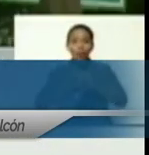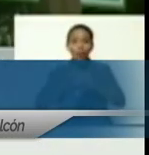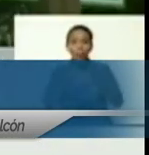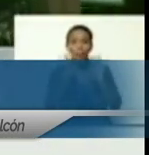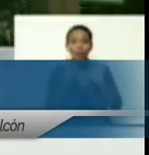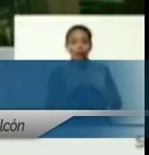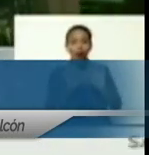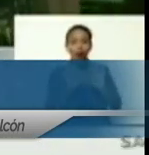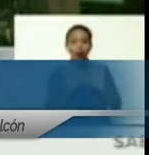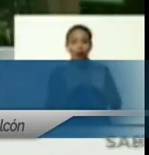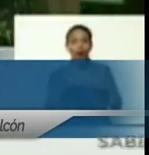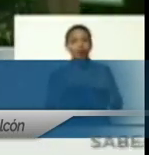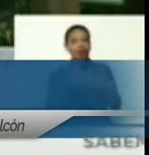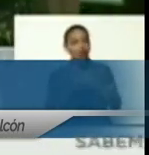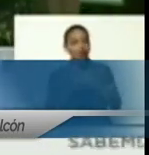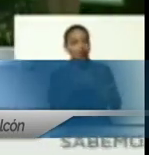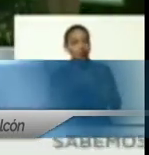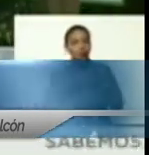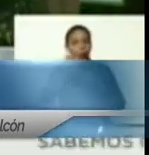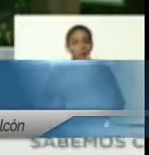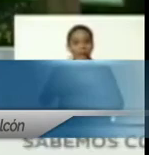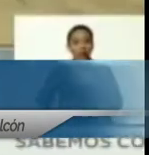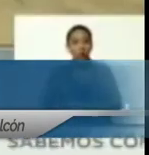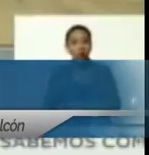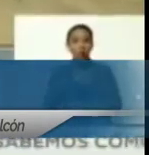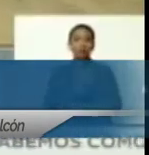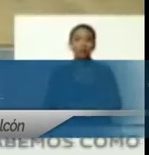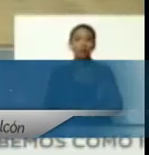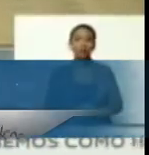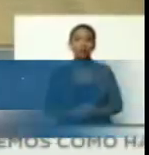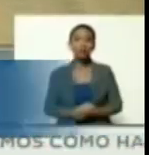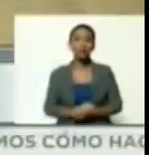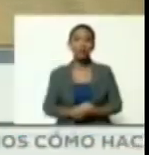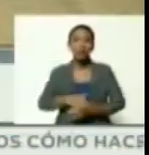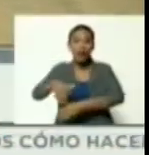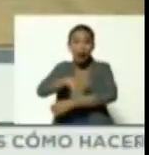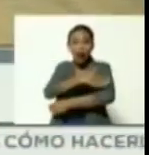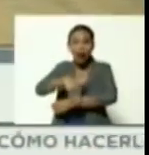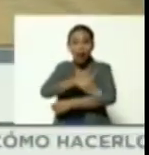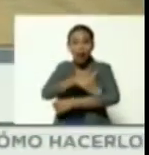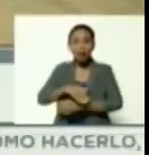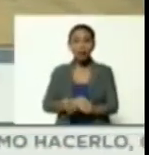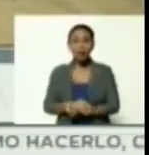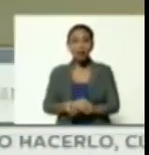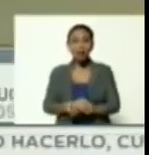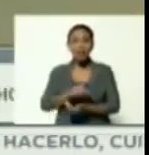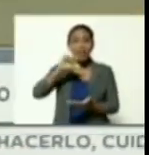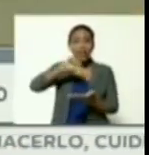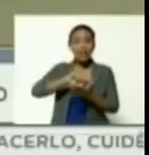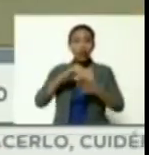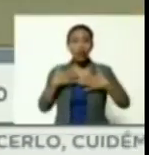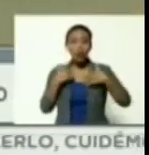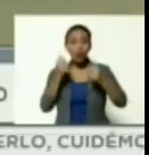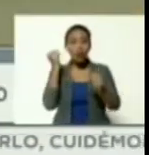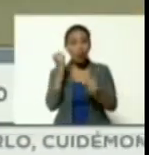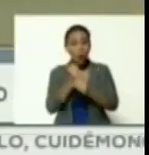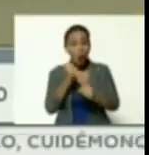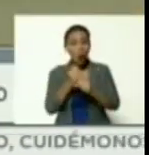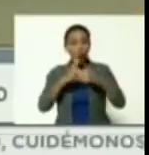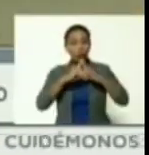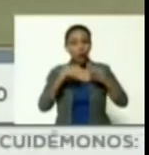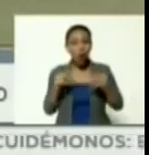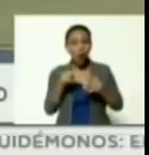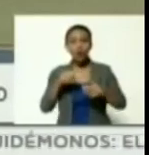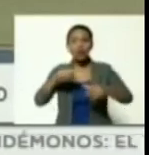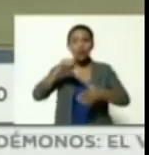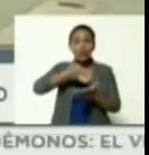especial de los ciudadanos y ciudadanas en las calles, en los centros de trabajo, en los centros